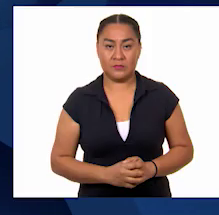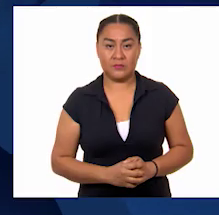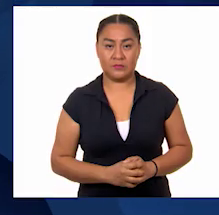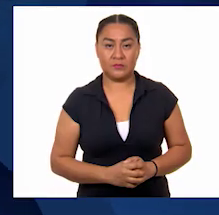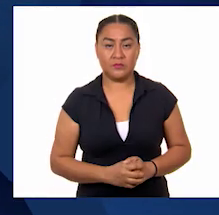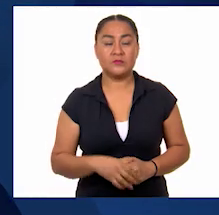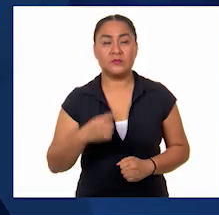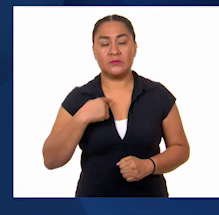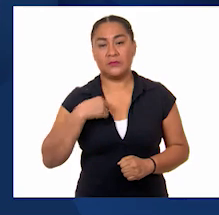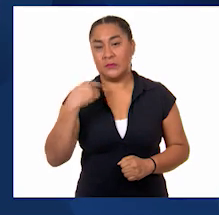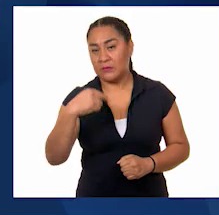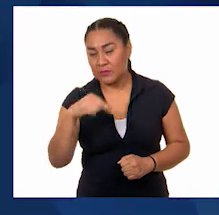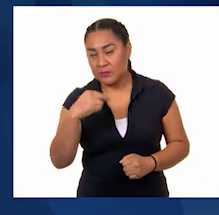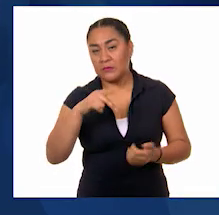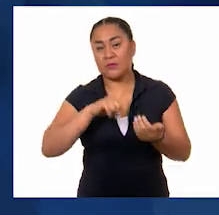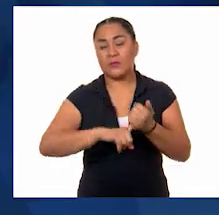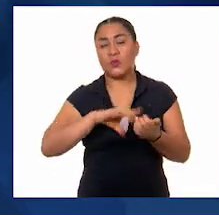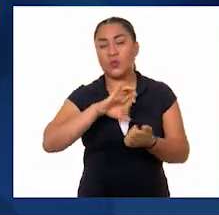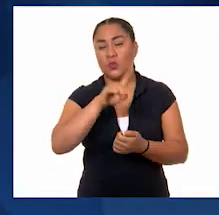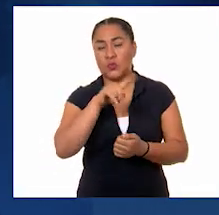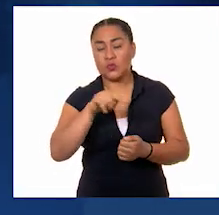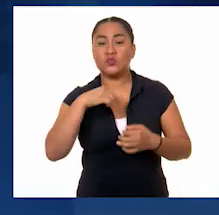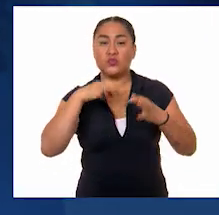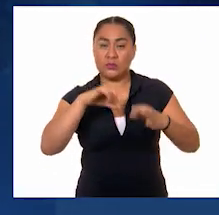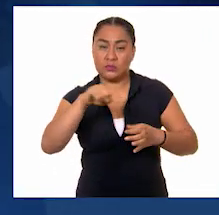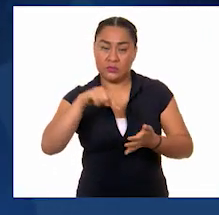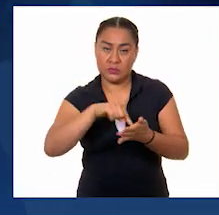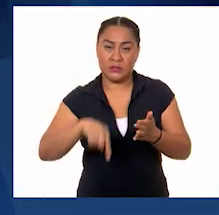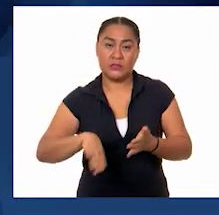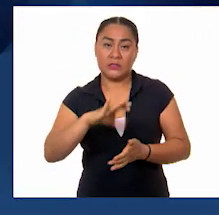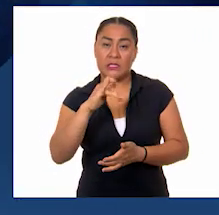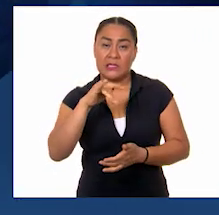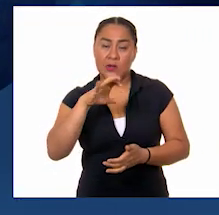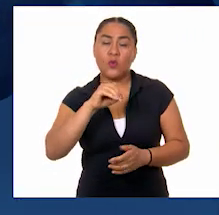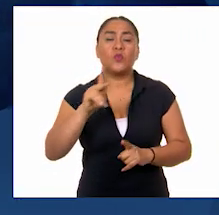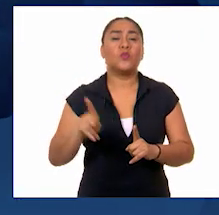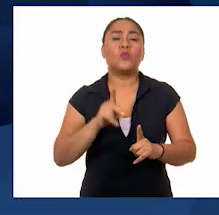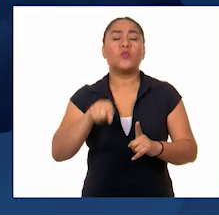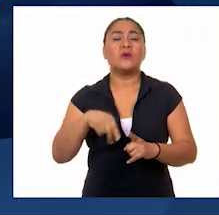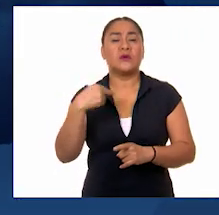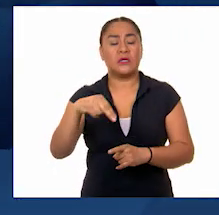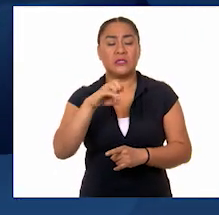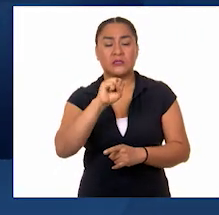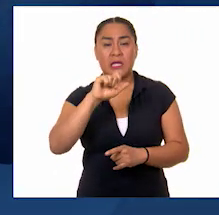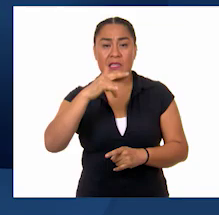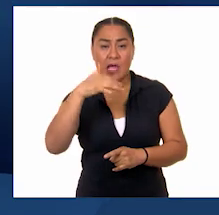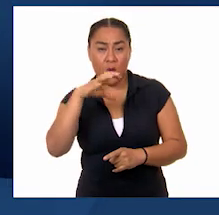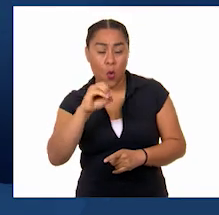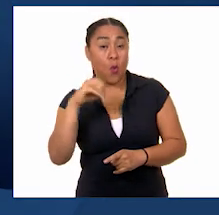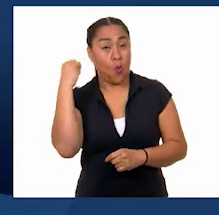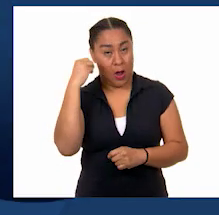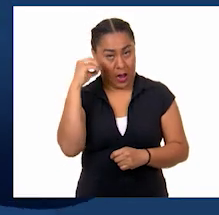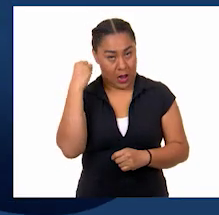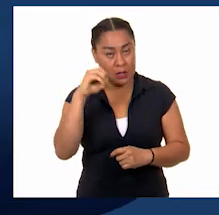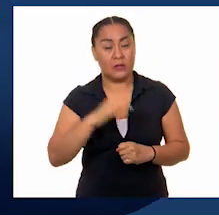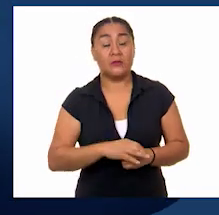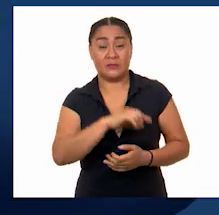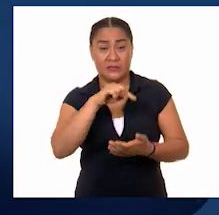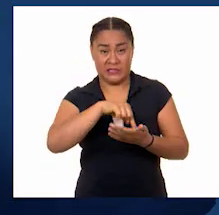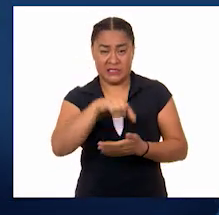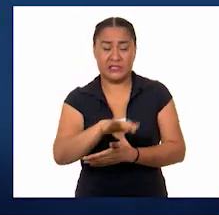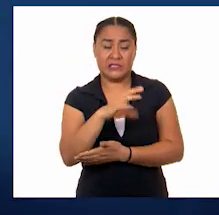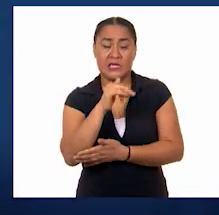Yo me llamo Luis Roberto Cruz Hernández, soy chinanteco, vivo en el pueblo que se llama Santiago Comaltepec, Ixtlán, Oaxaca. El chinanteco